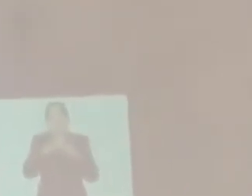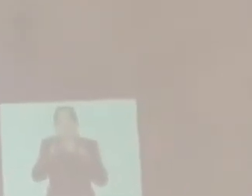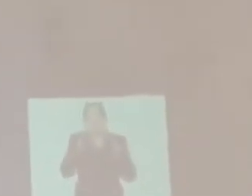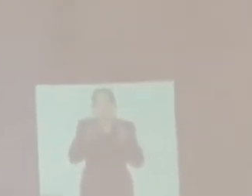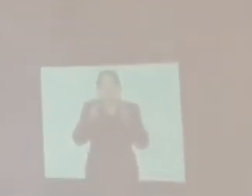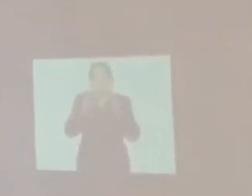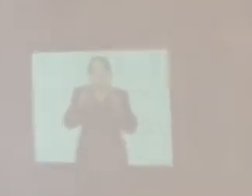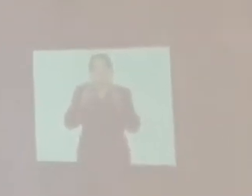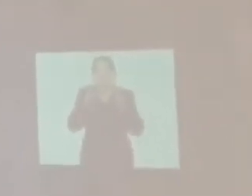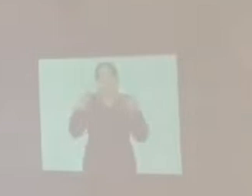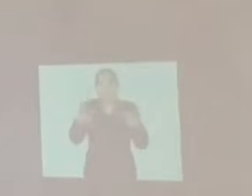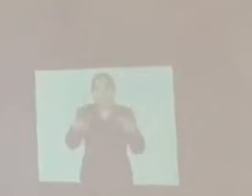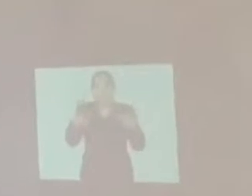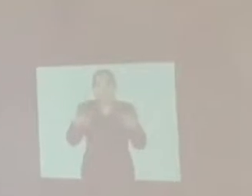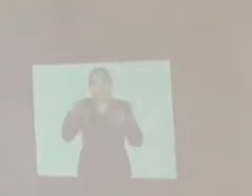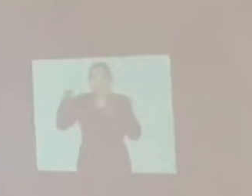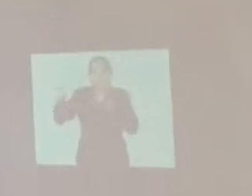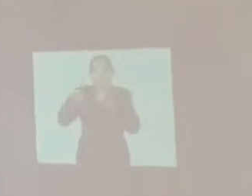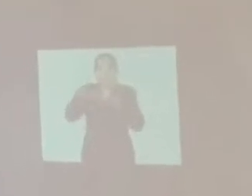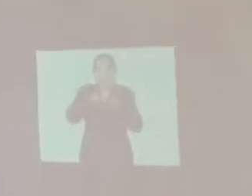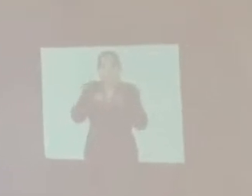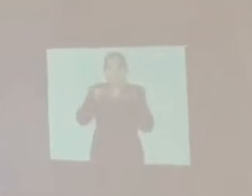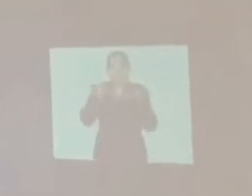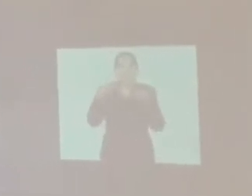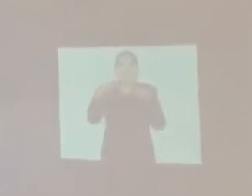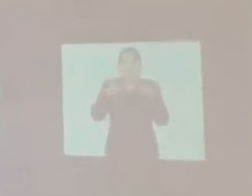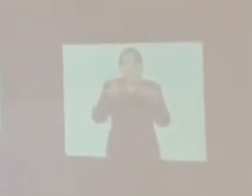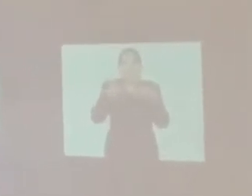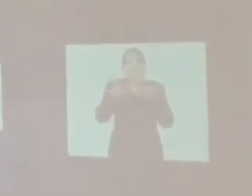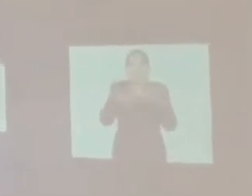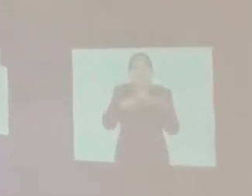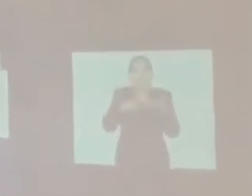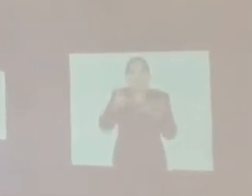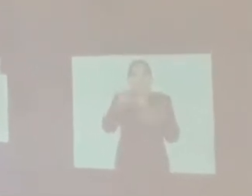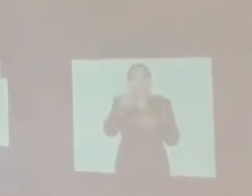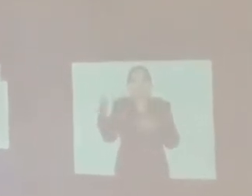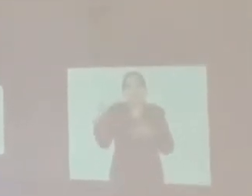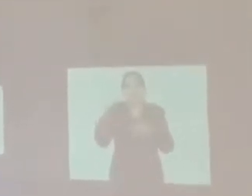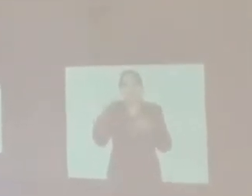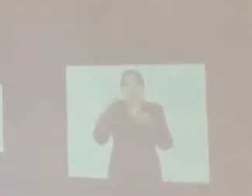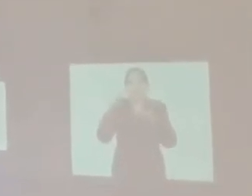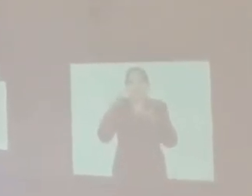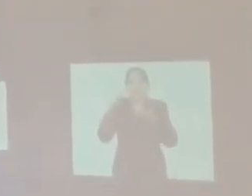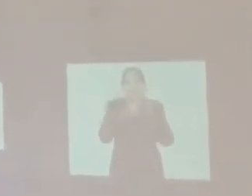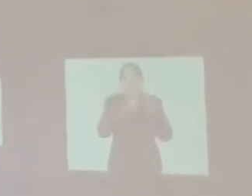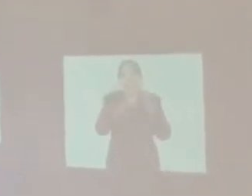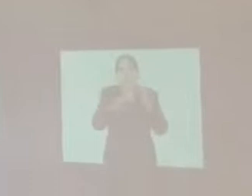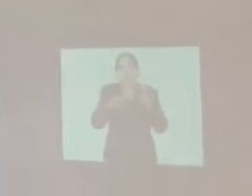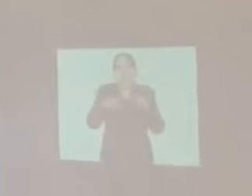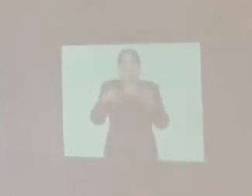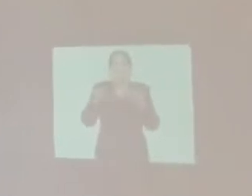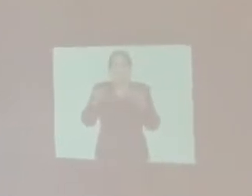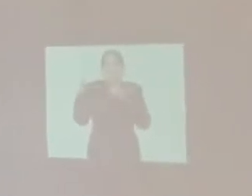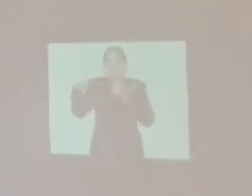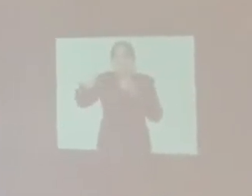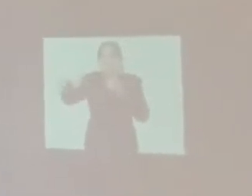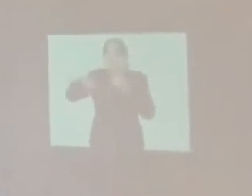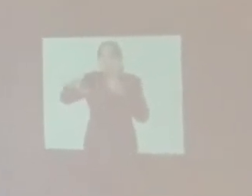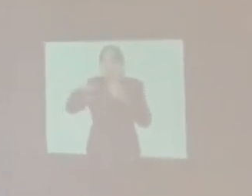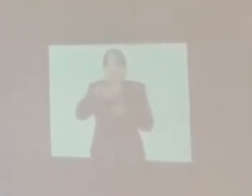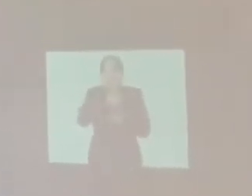pasajeros, y alcanzaremos una flota moderna de 800 autobuses. Este transporte, que va de las zonas más pobres